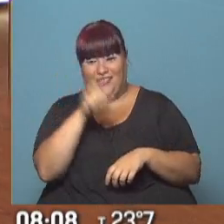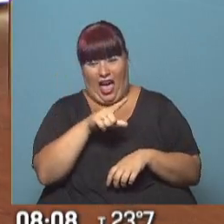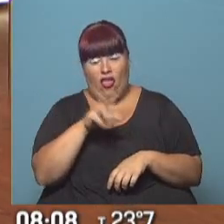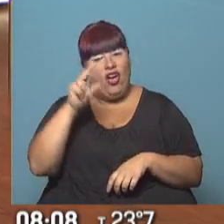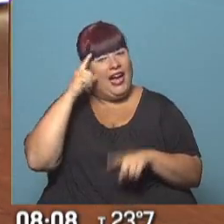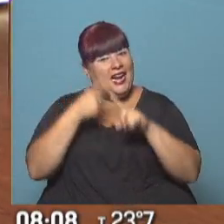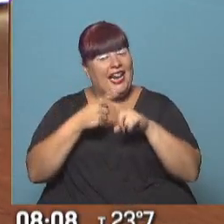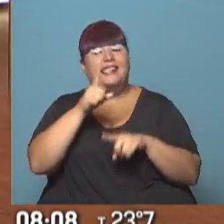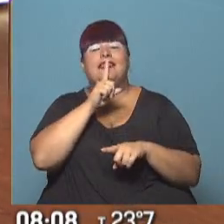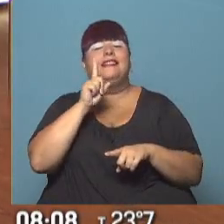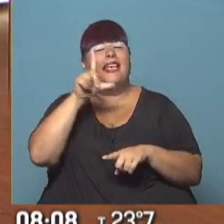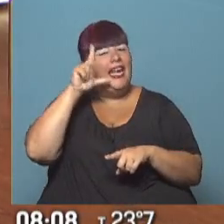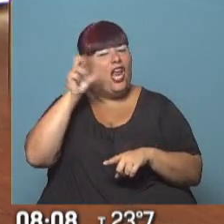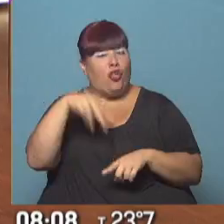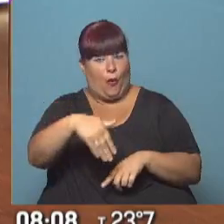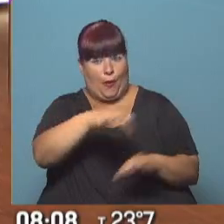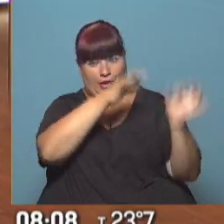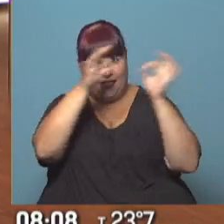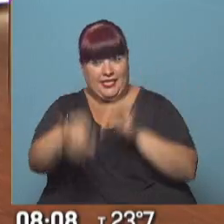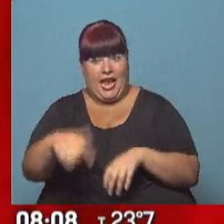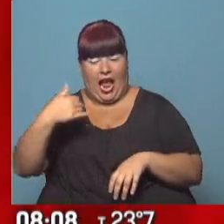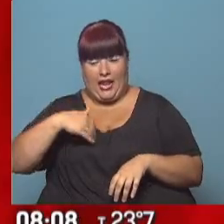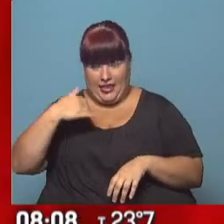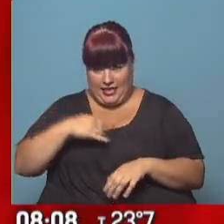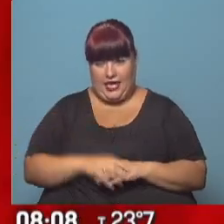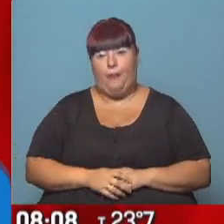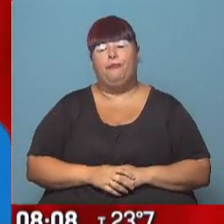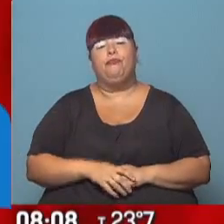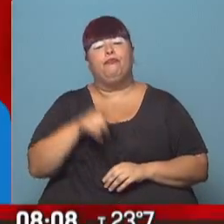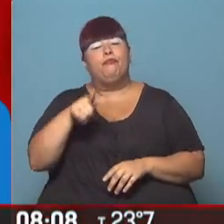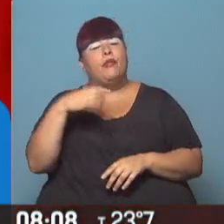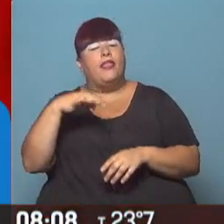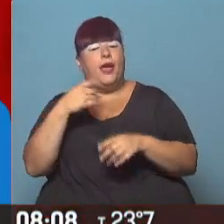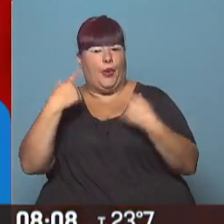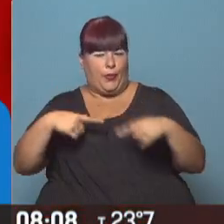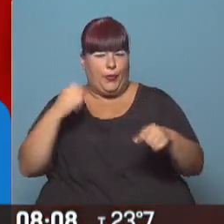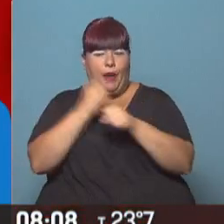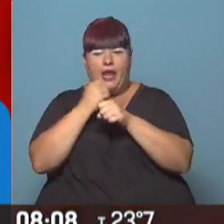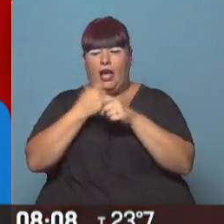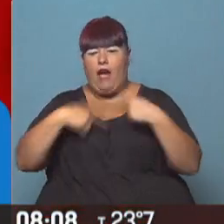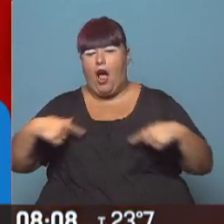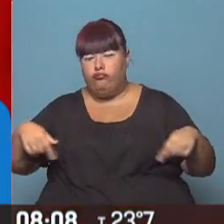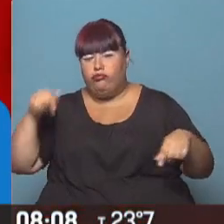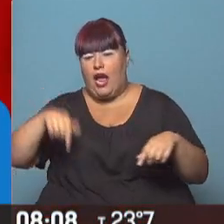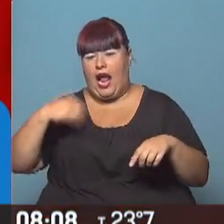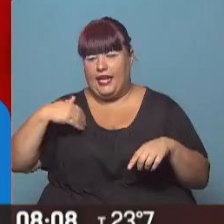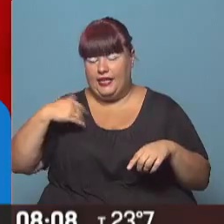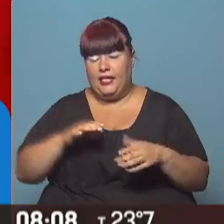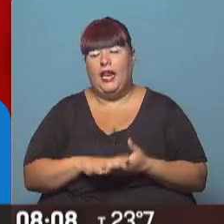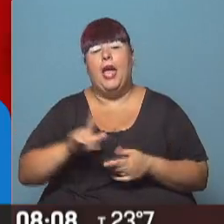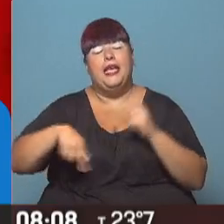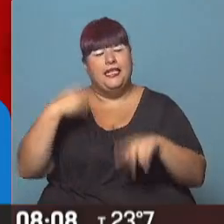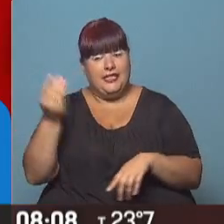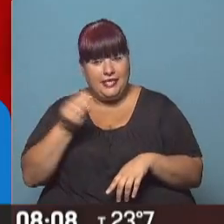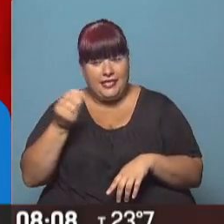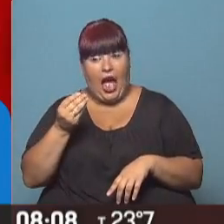Rex Tillerson estará llegando en las próximas horas a la República Argentina. Tiene una amplia agenda para cumplir en nuestro país. Mañana